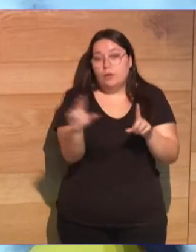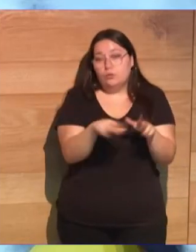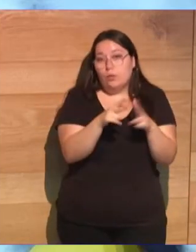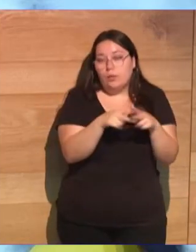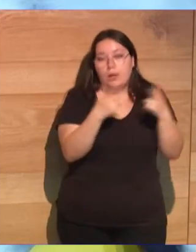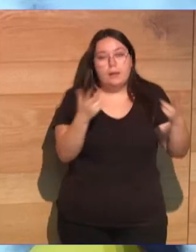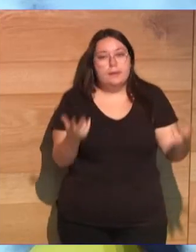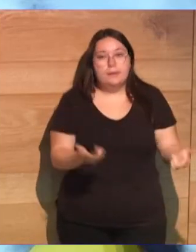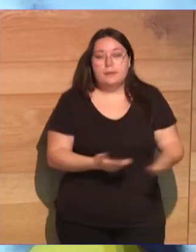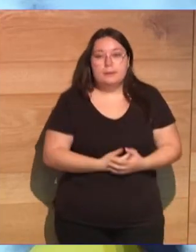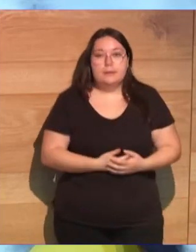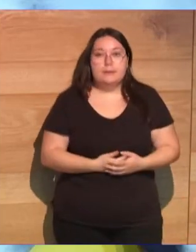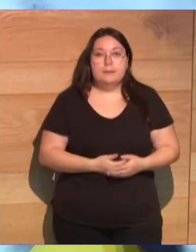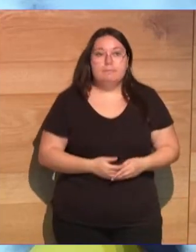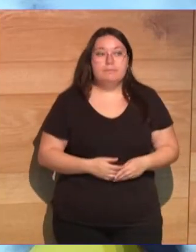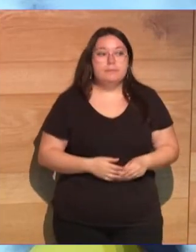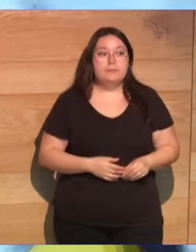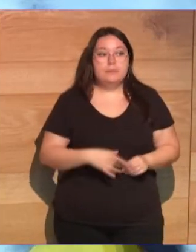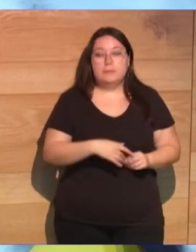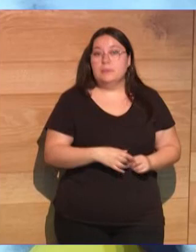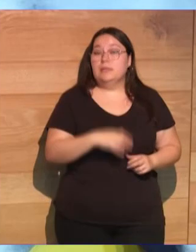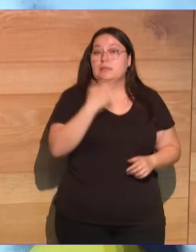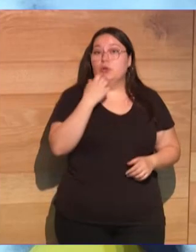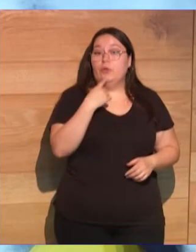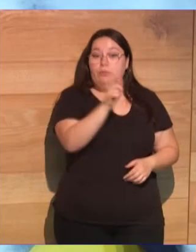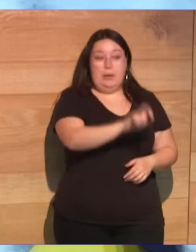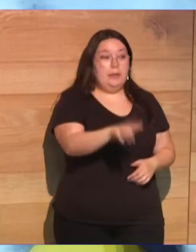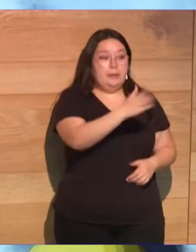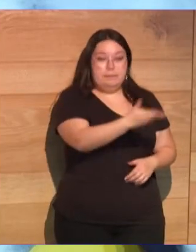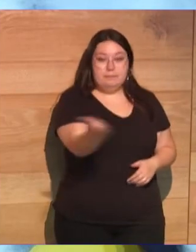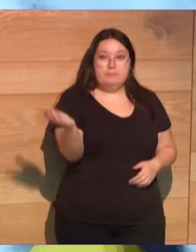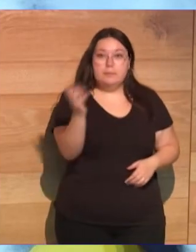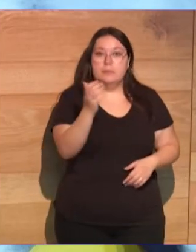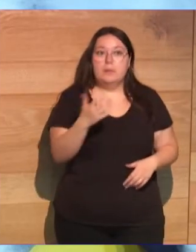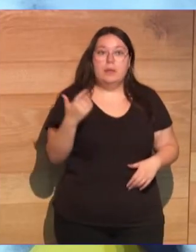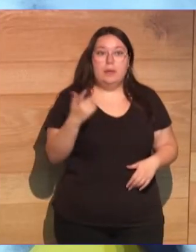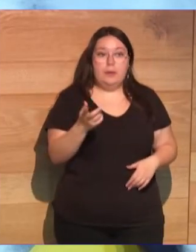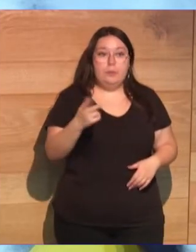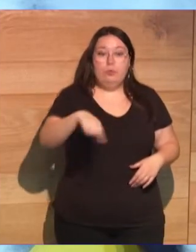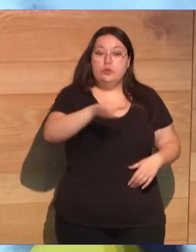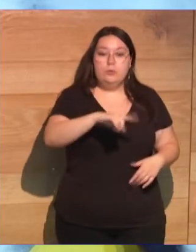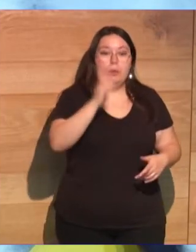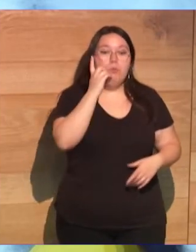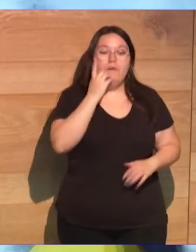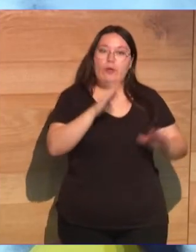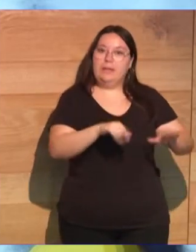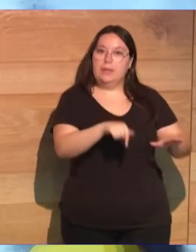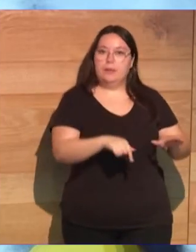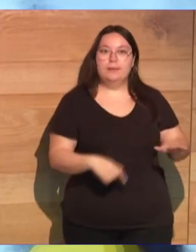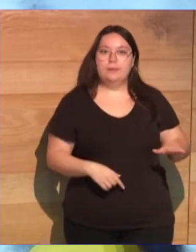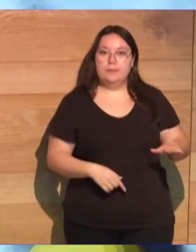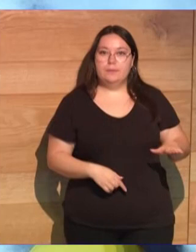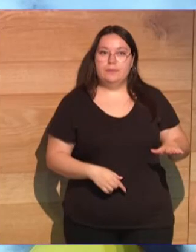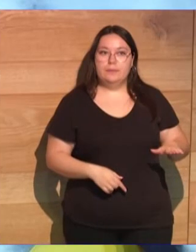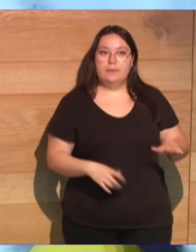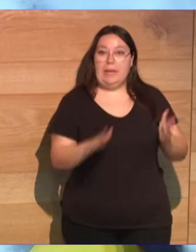social, eso no lo podríamos negar, porque si yo dijera a la gente que está en la sala, bueno, pues ahora al salir de aquí dejan los móviles